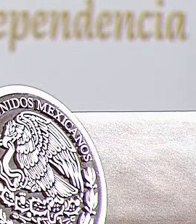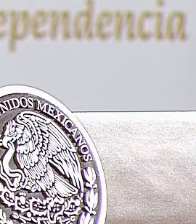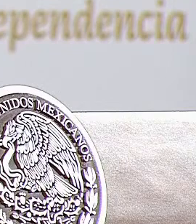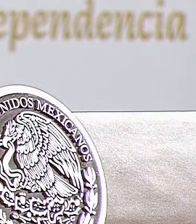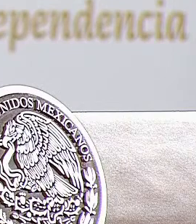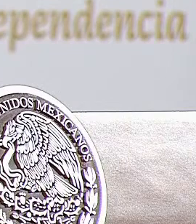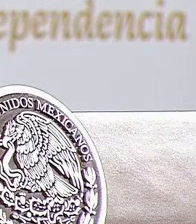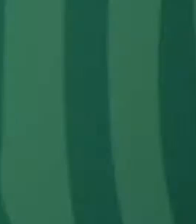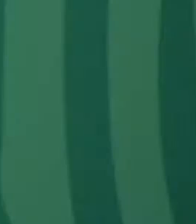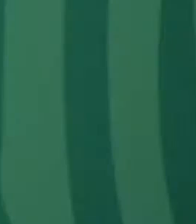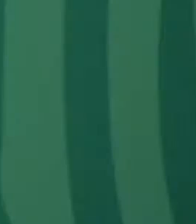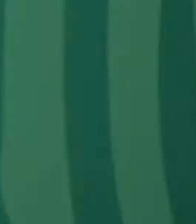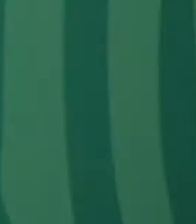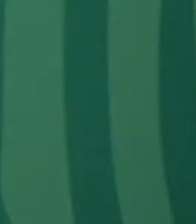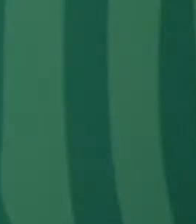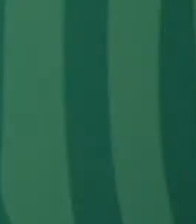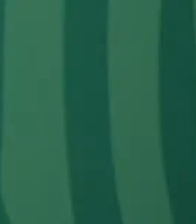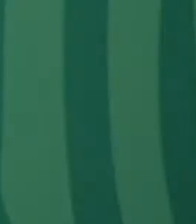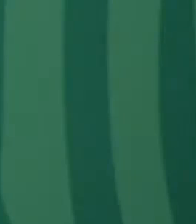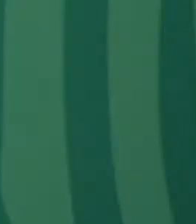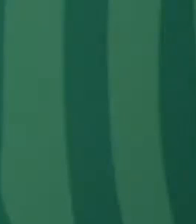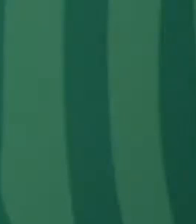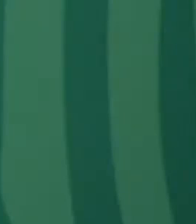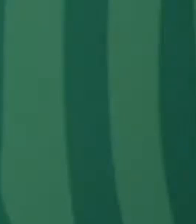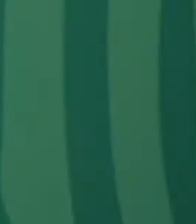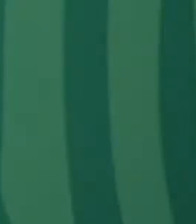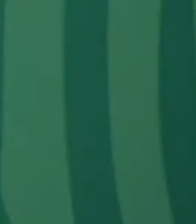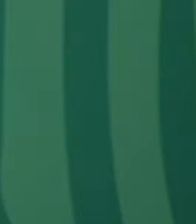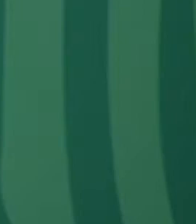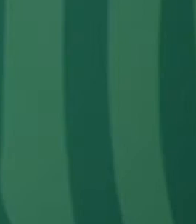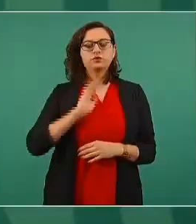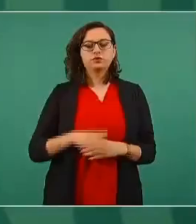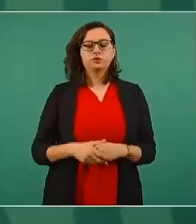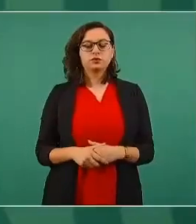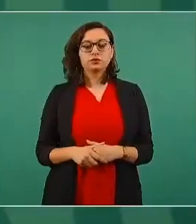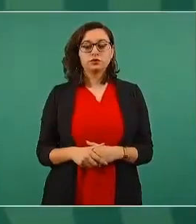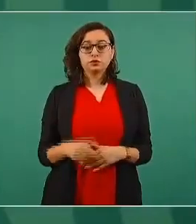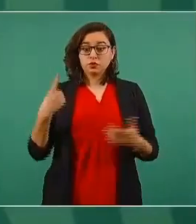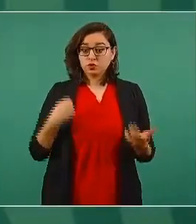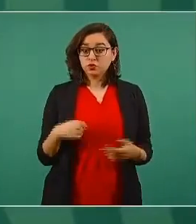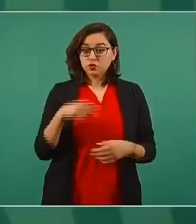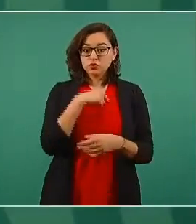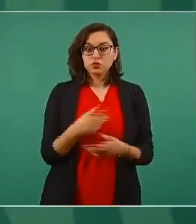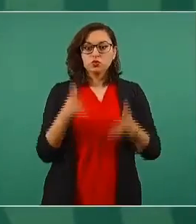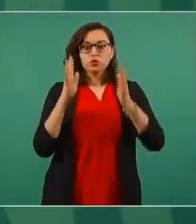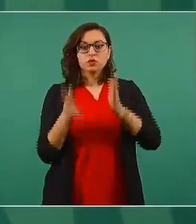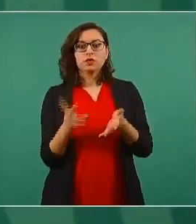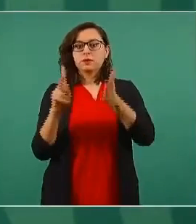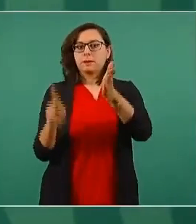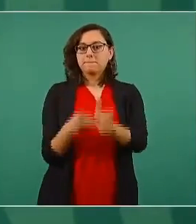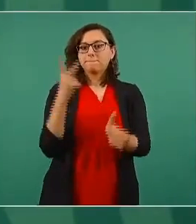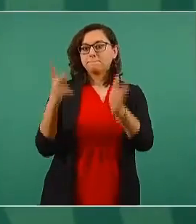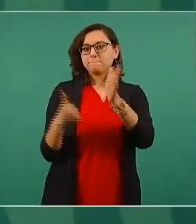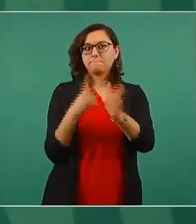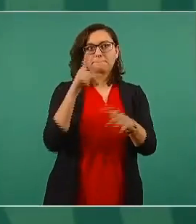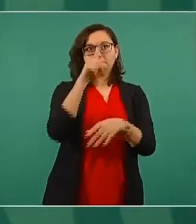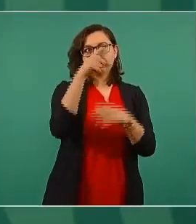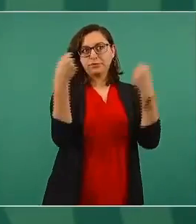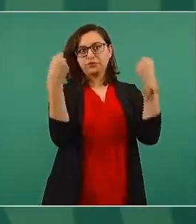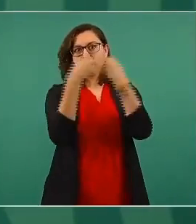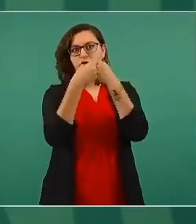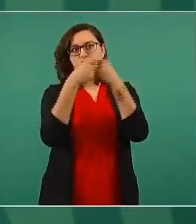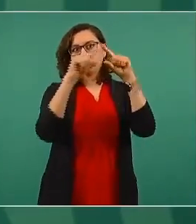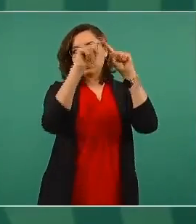de Chiapas y con todos los presidentes municipales de la franja fronteriza